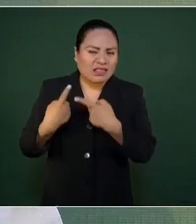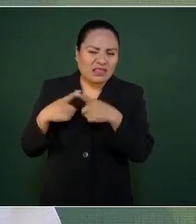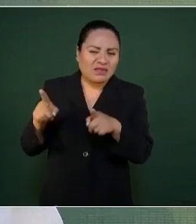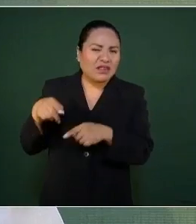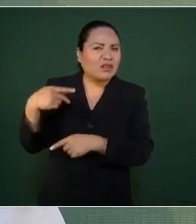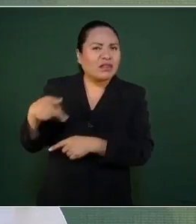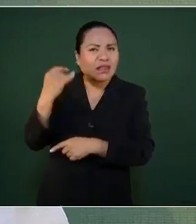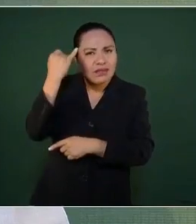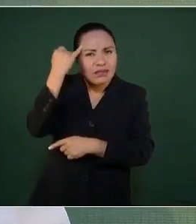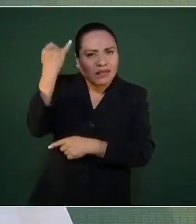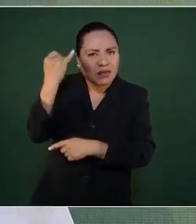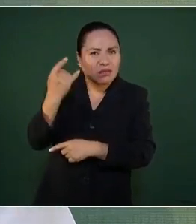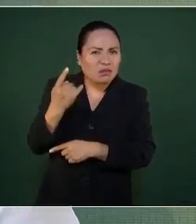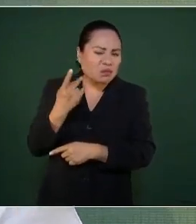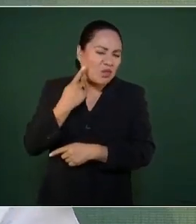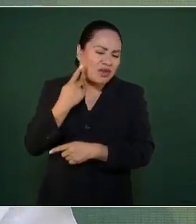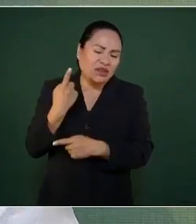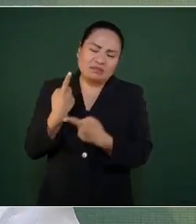cuyo